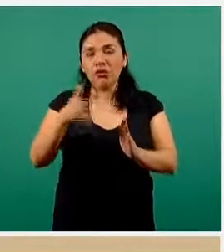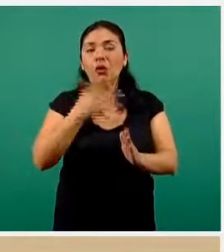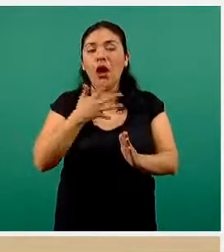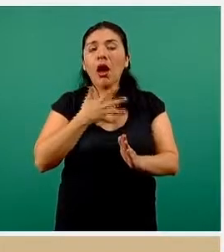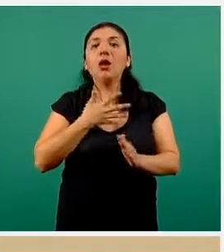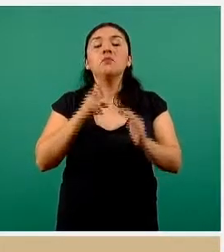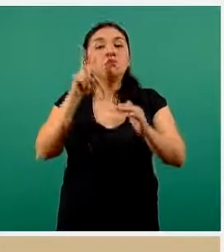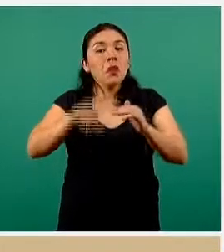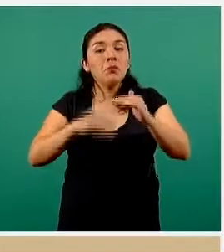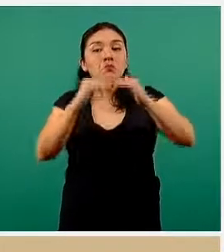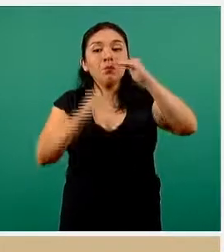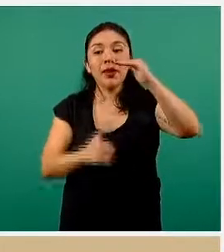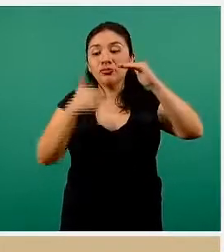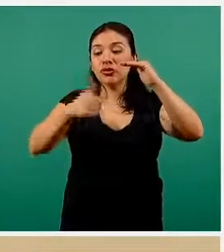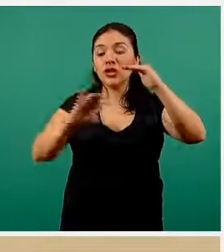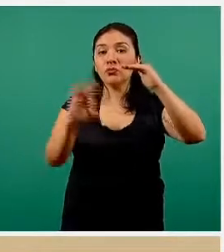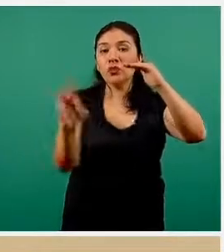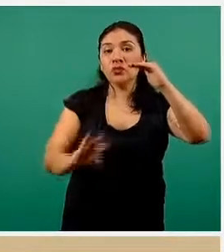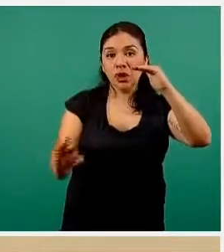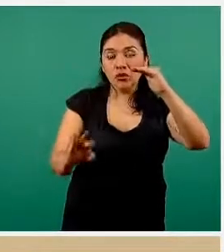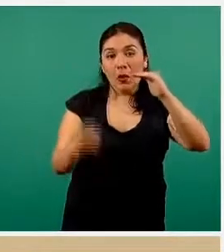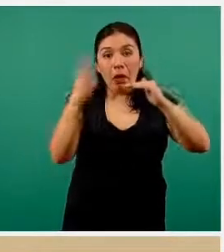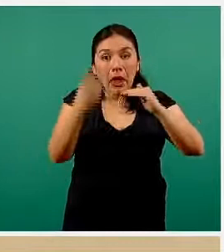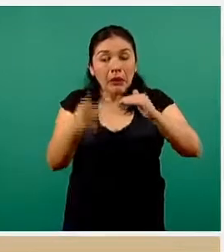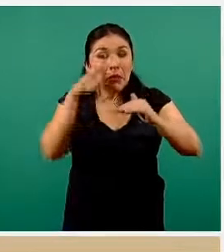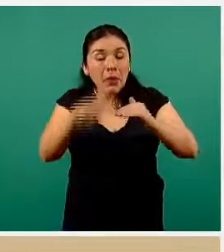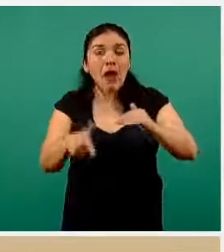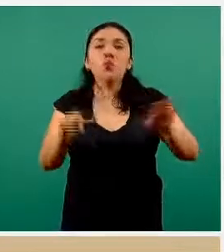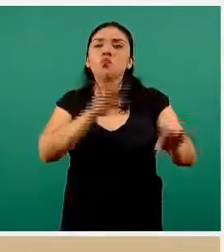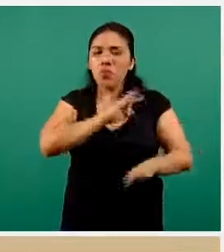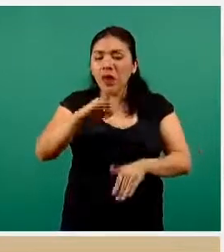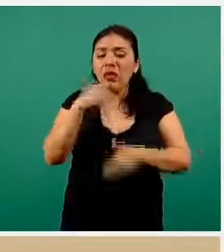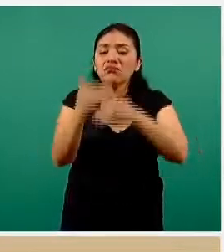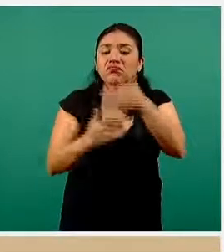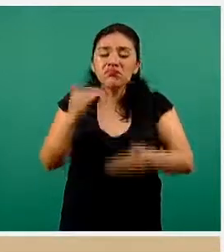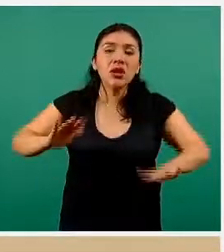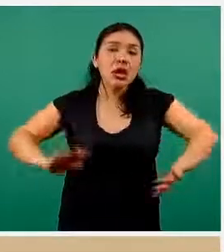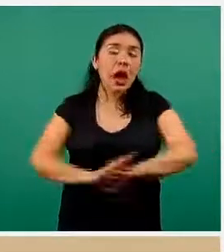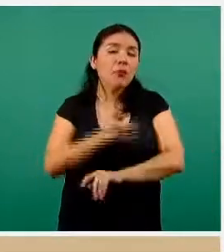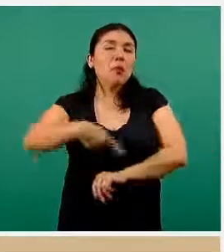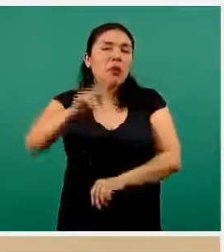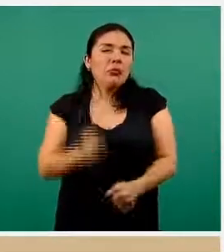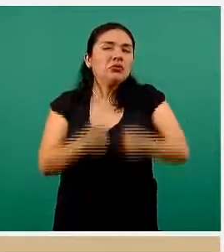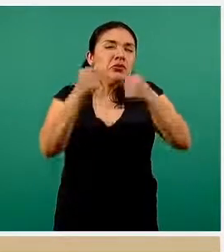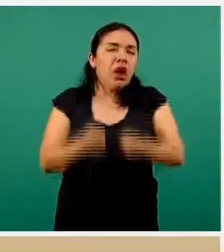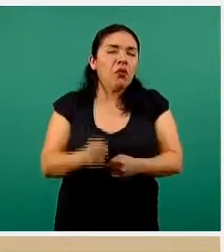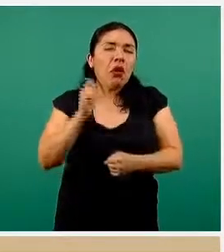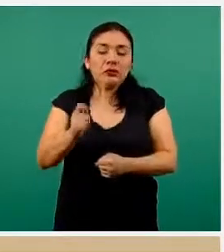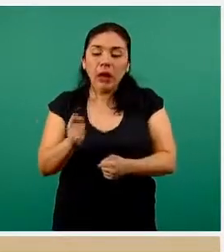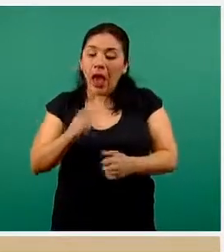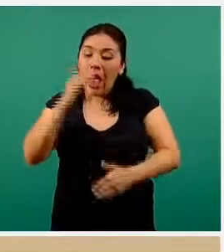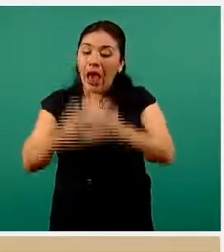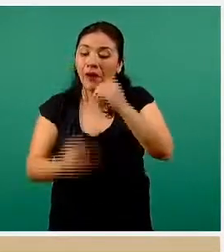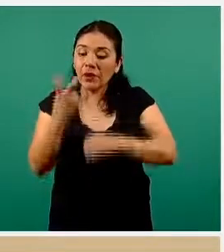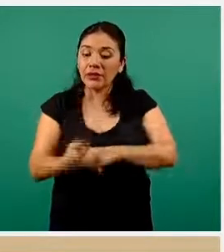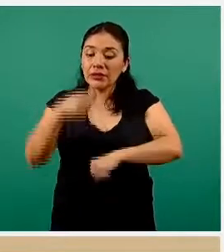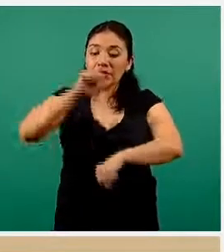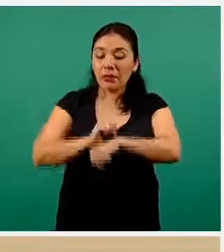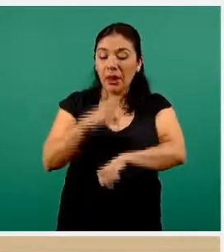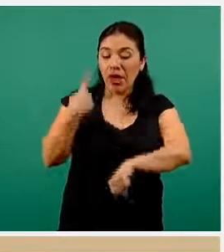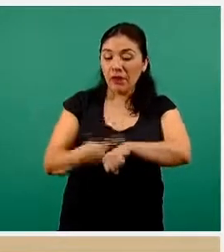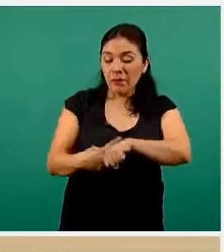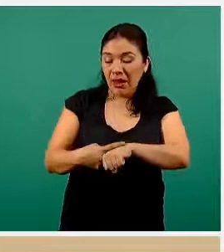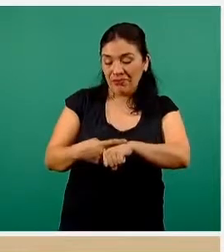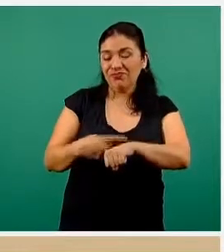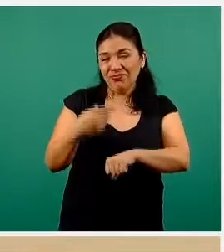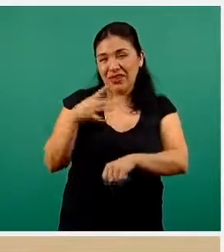una disminución del 6%, que pudiera modificarse, pero lo más seguro es que cerremos la semana epidemiológica con